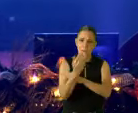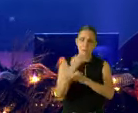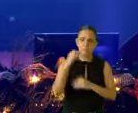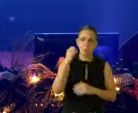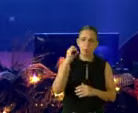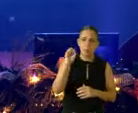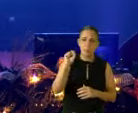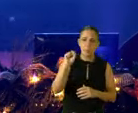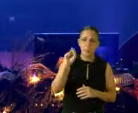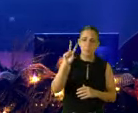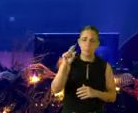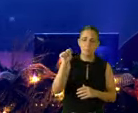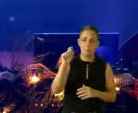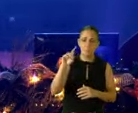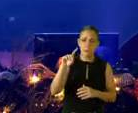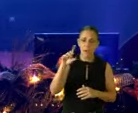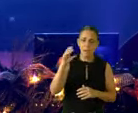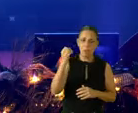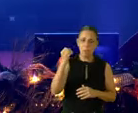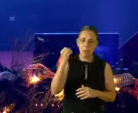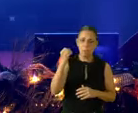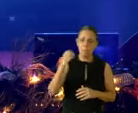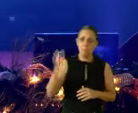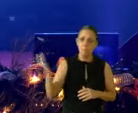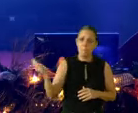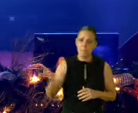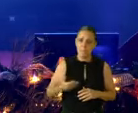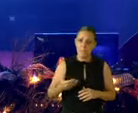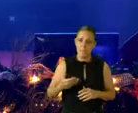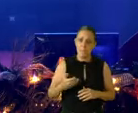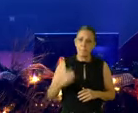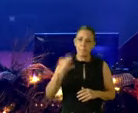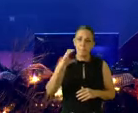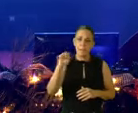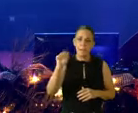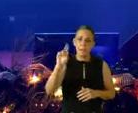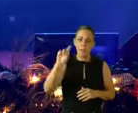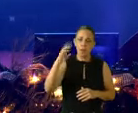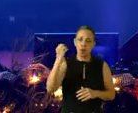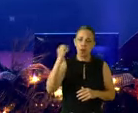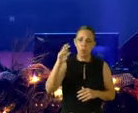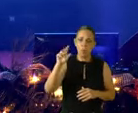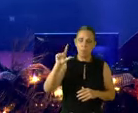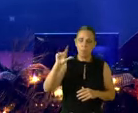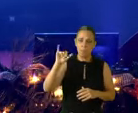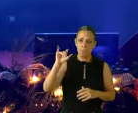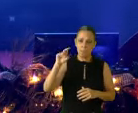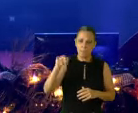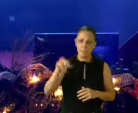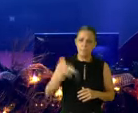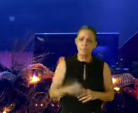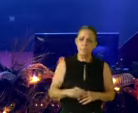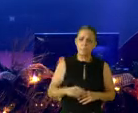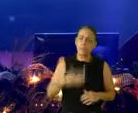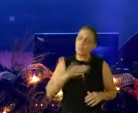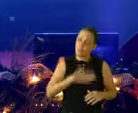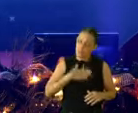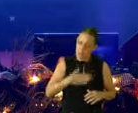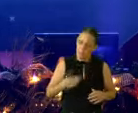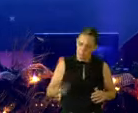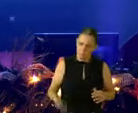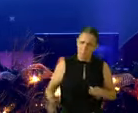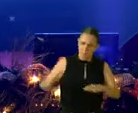viene desde Country Club. Creo que es Carolina. Denle un aplauso a Osvaldo. Le vamos a pedir a él y a Nitza que se pongan de